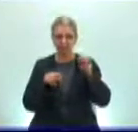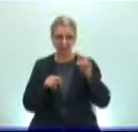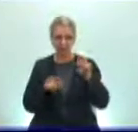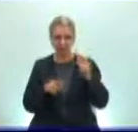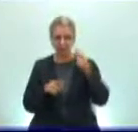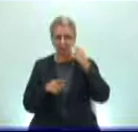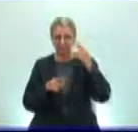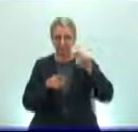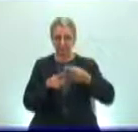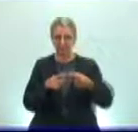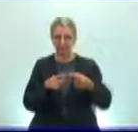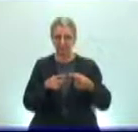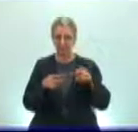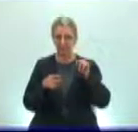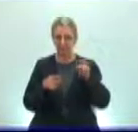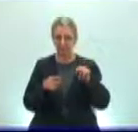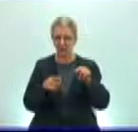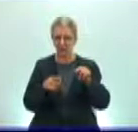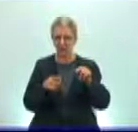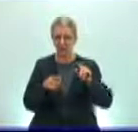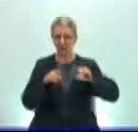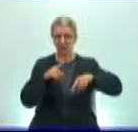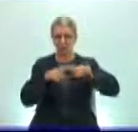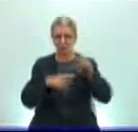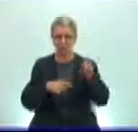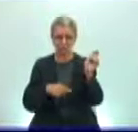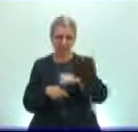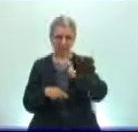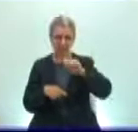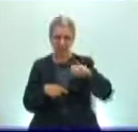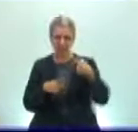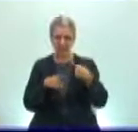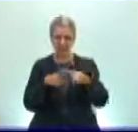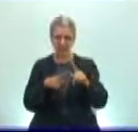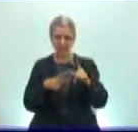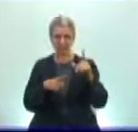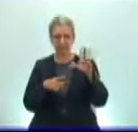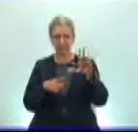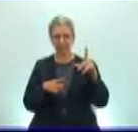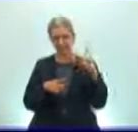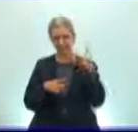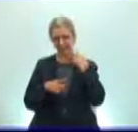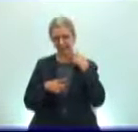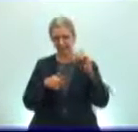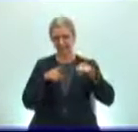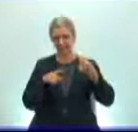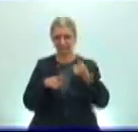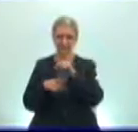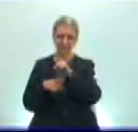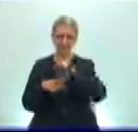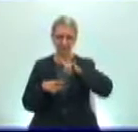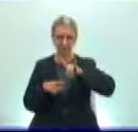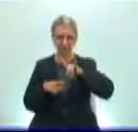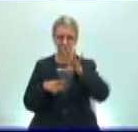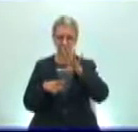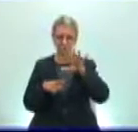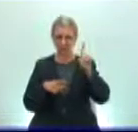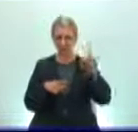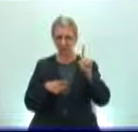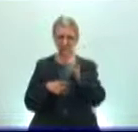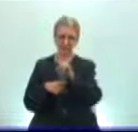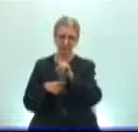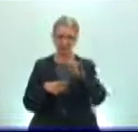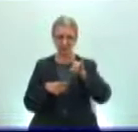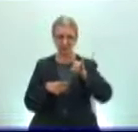desarrollo de la economía planificado entre 1951 y 1955. Le damos unos segundos para que